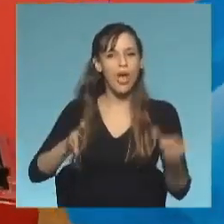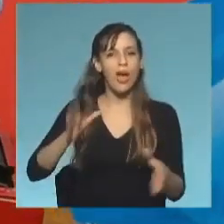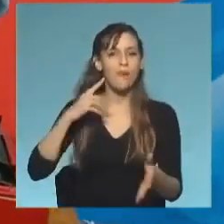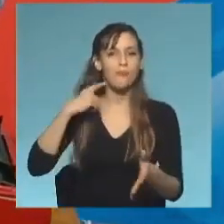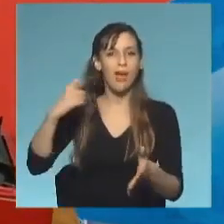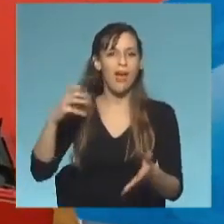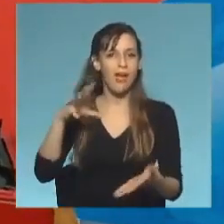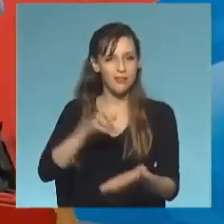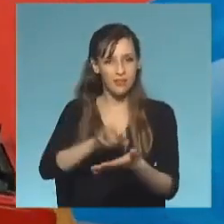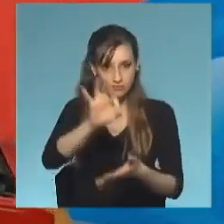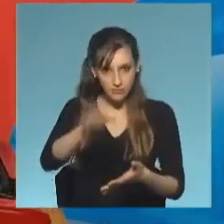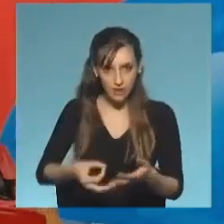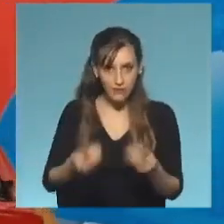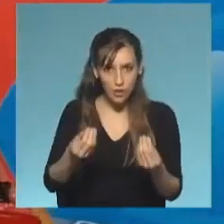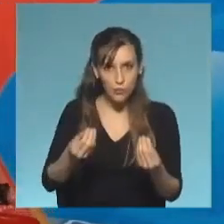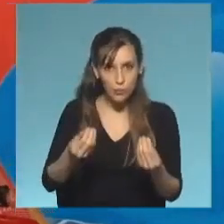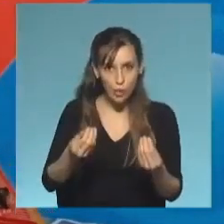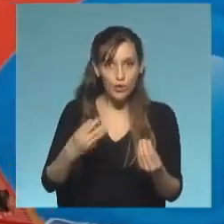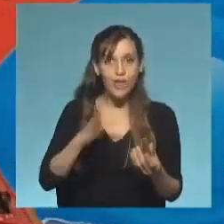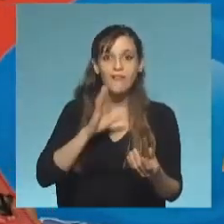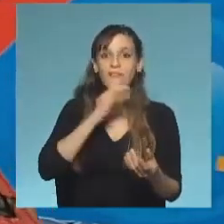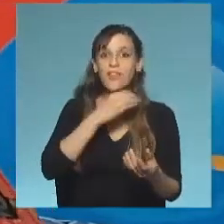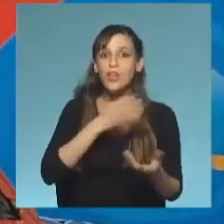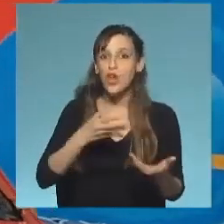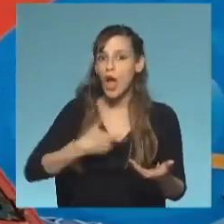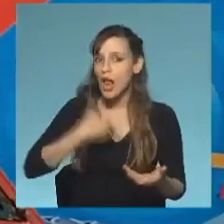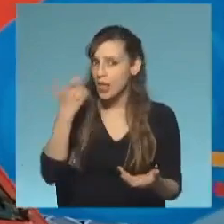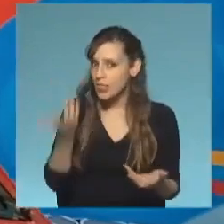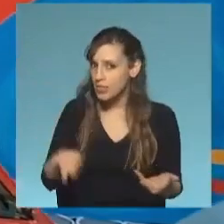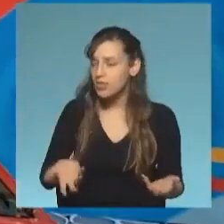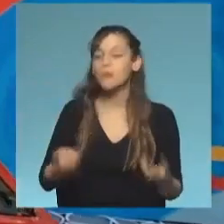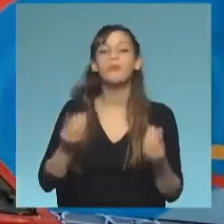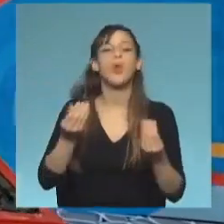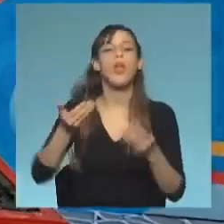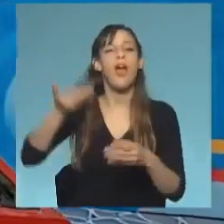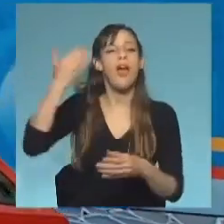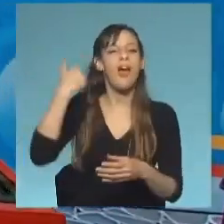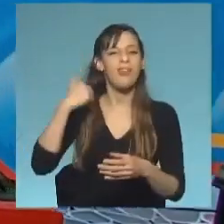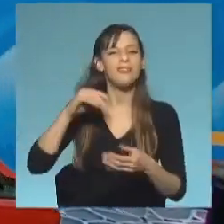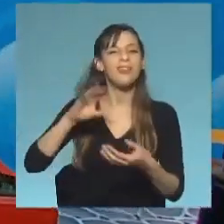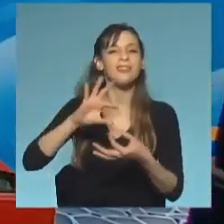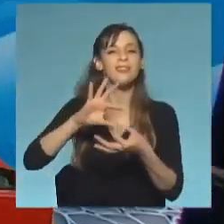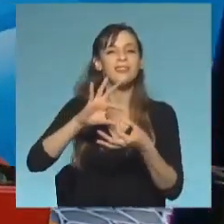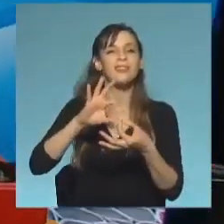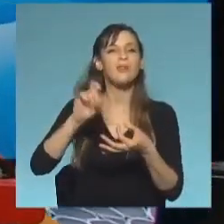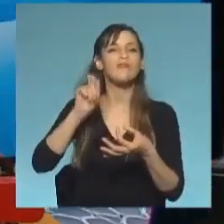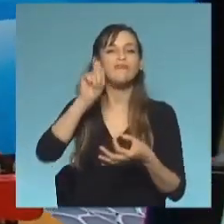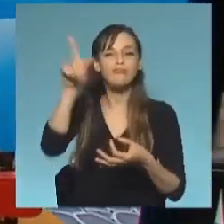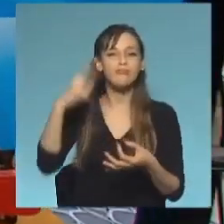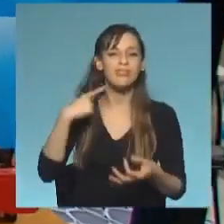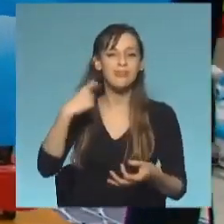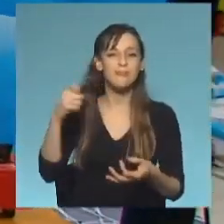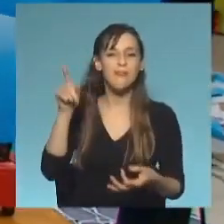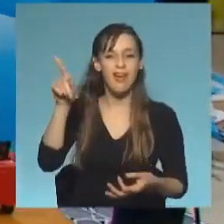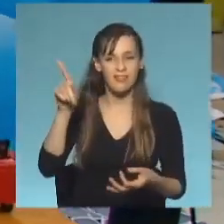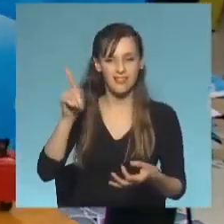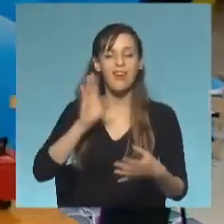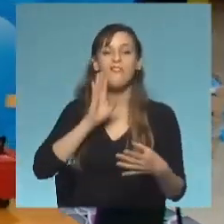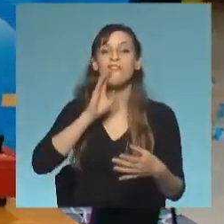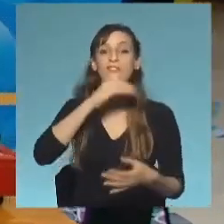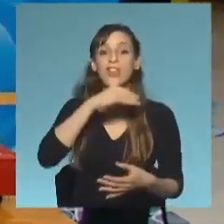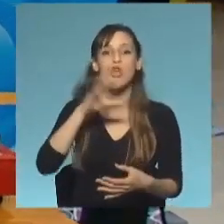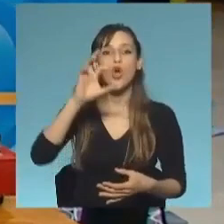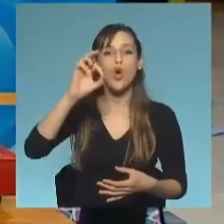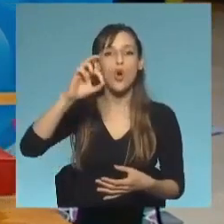acá venían vinos europeos, venían vinos de Oporto y de España. ¿Cómo me gusta el Oporto? Claro, y esto,